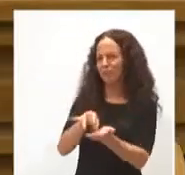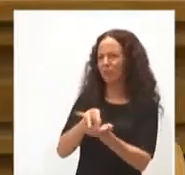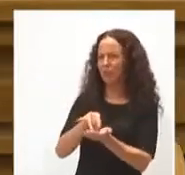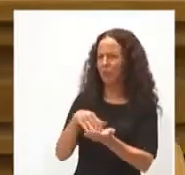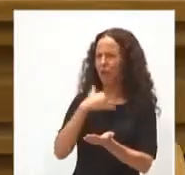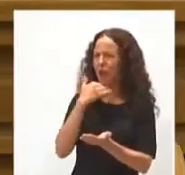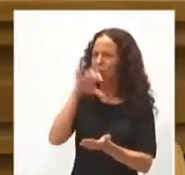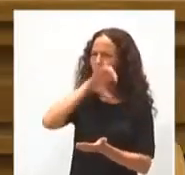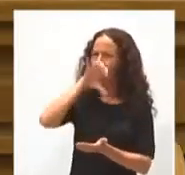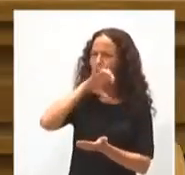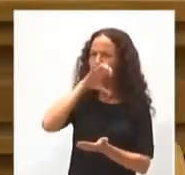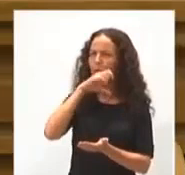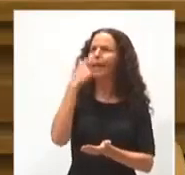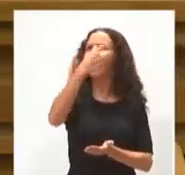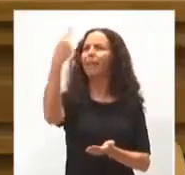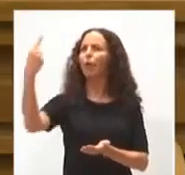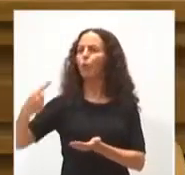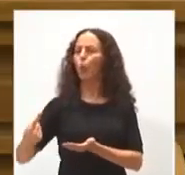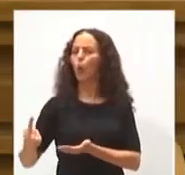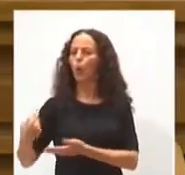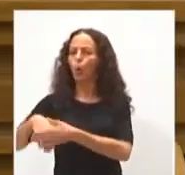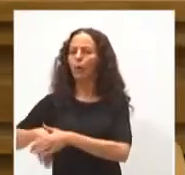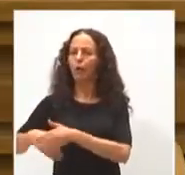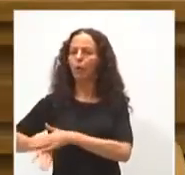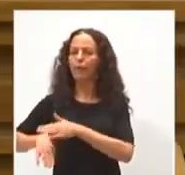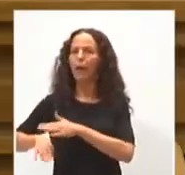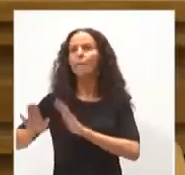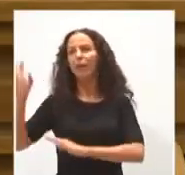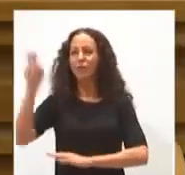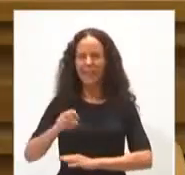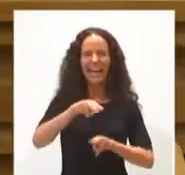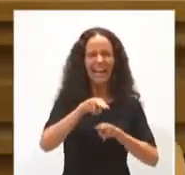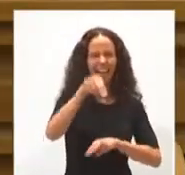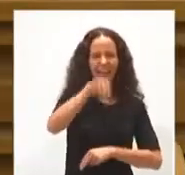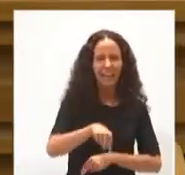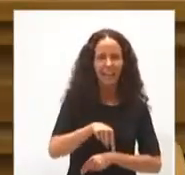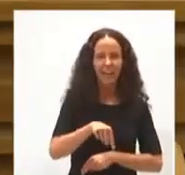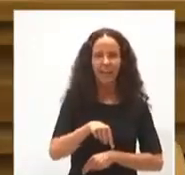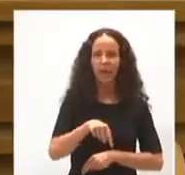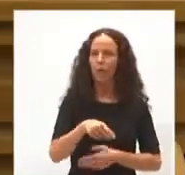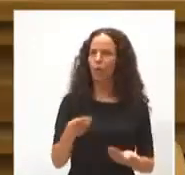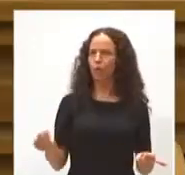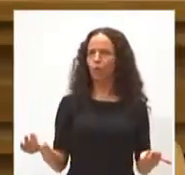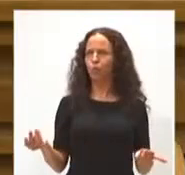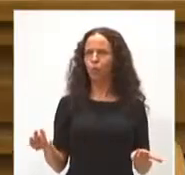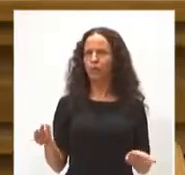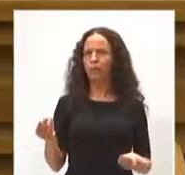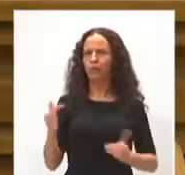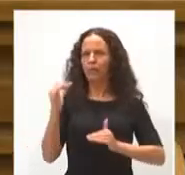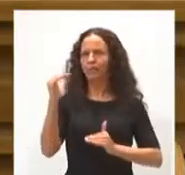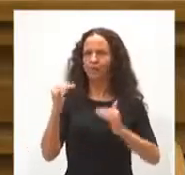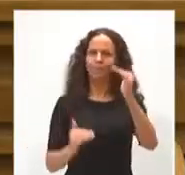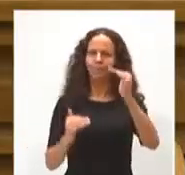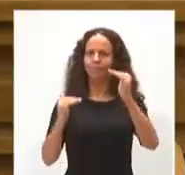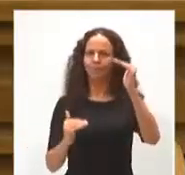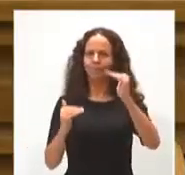uno se quedan con la tasa pero donde se ven en la casa de aquí esto es la proporción es 1 a 50 por lo que pasa al